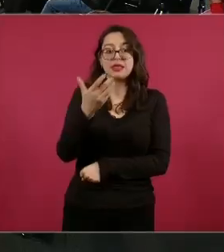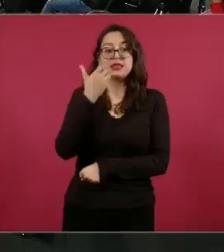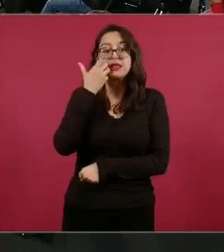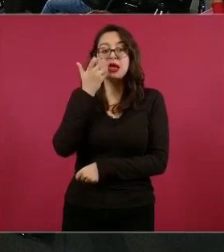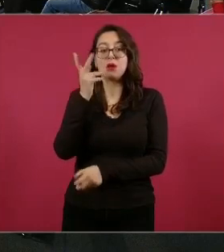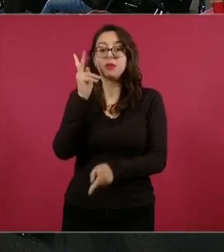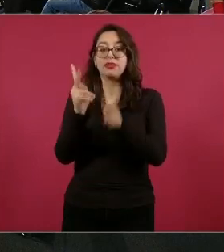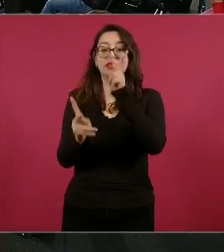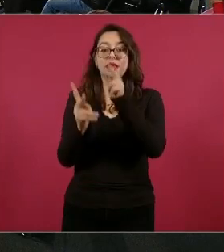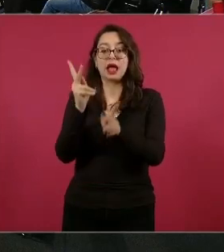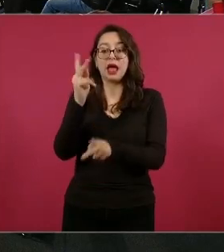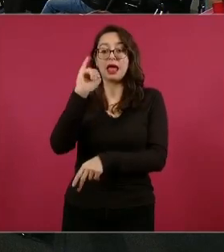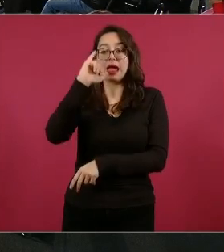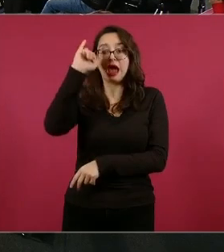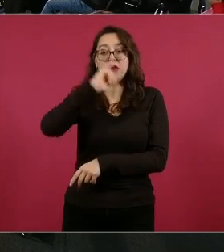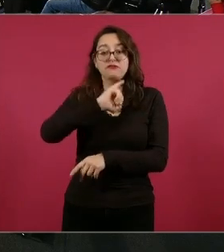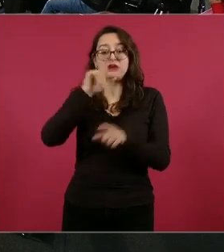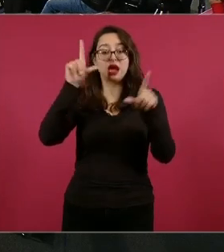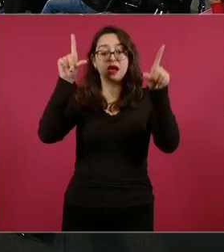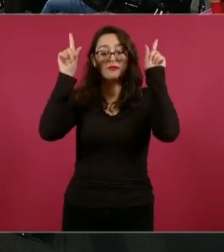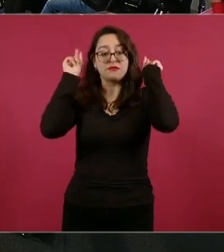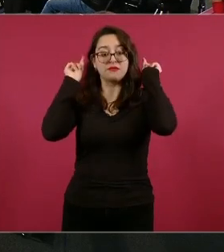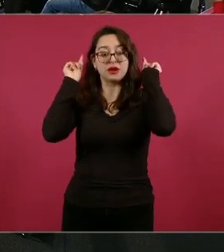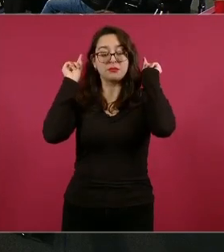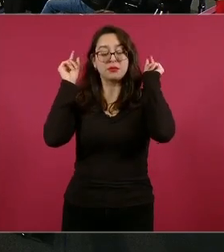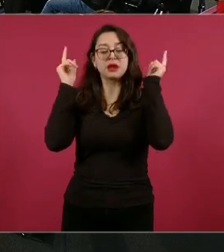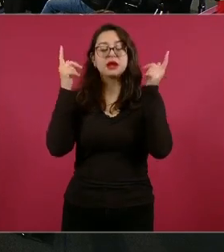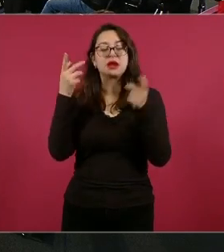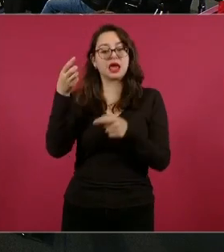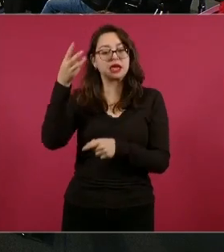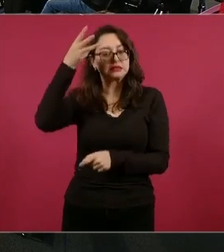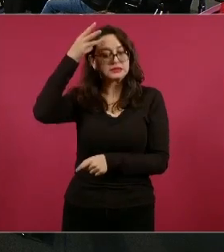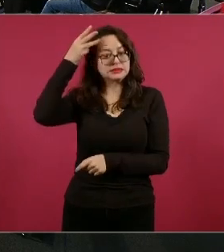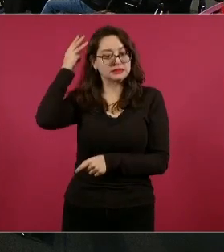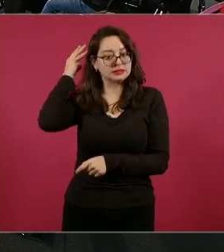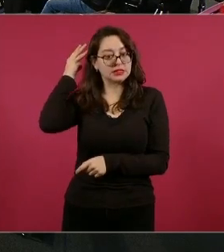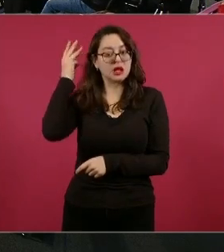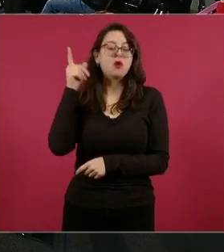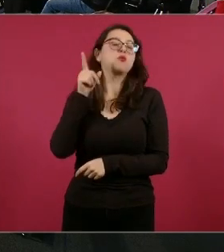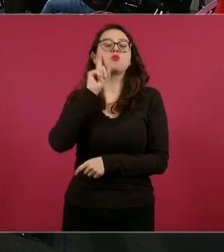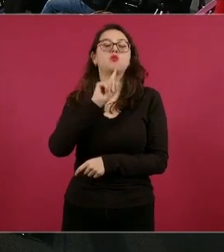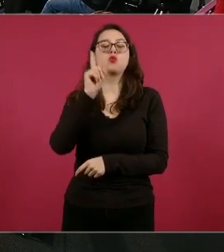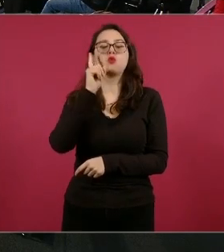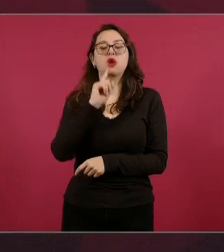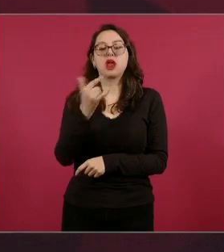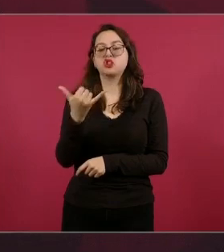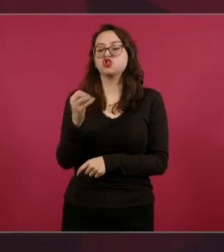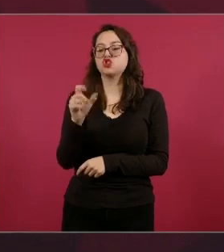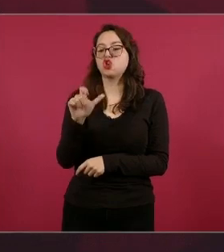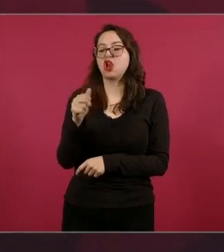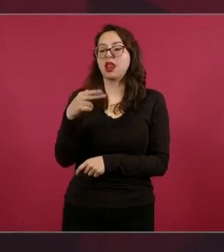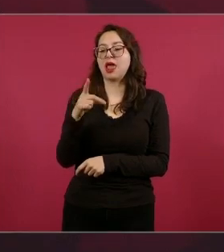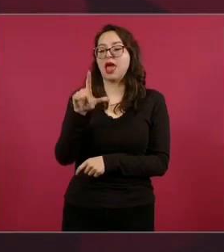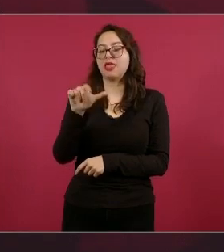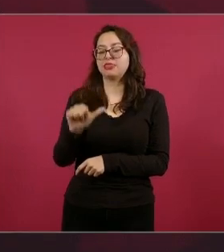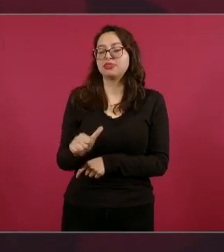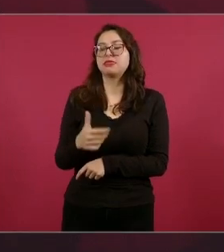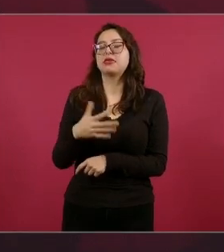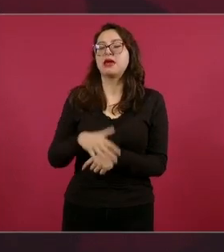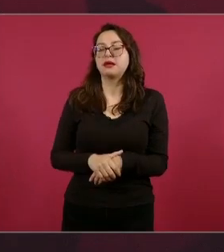jefa de enfermeras, recuerdo que era una señorita Yolanda, y le pregunté, le dije que yo